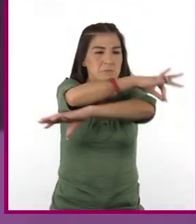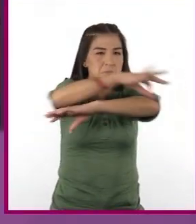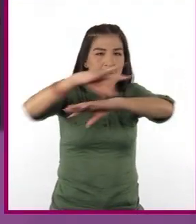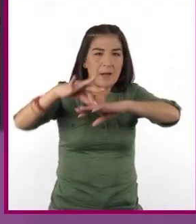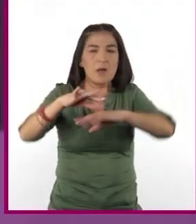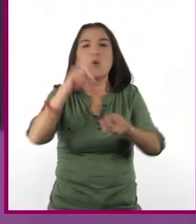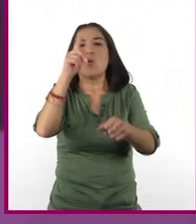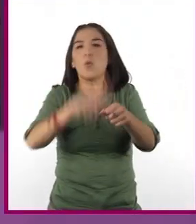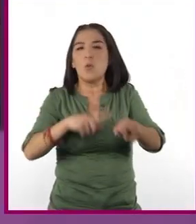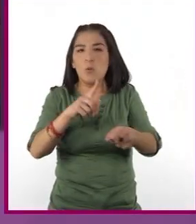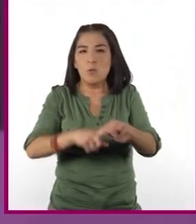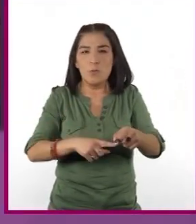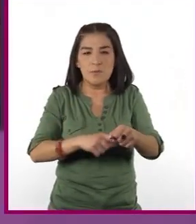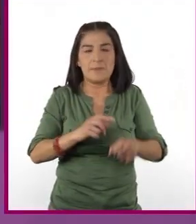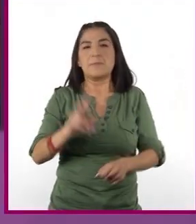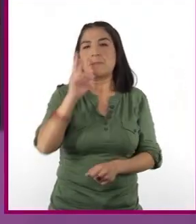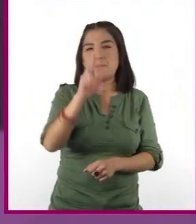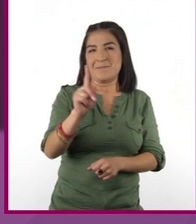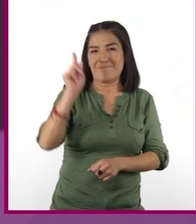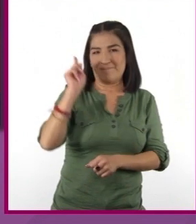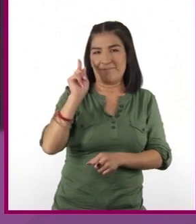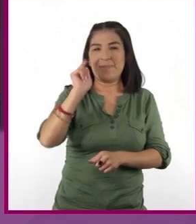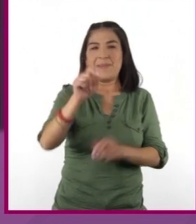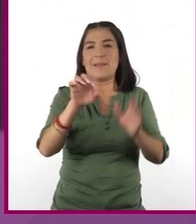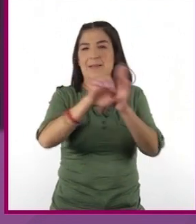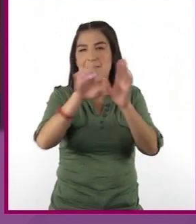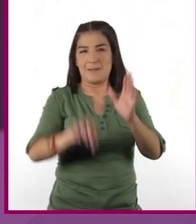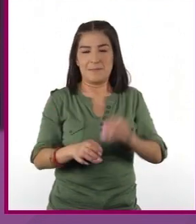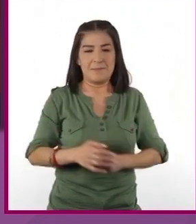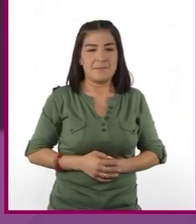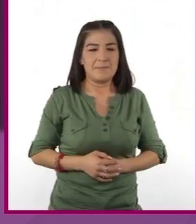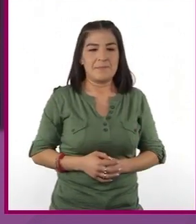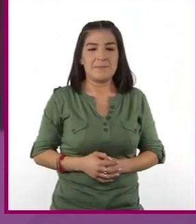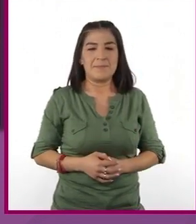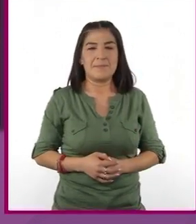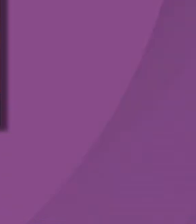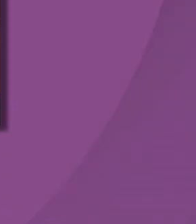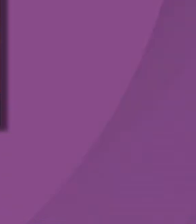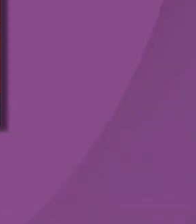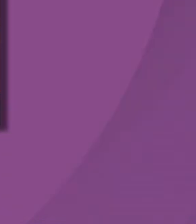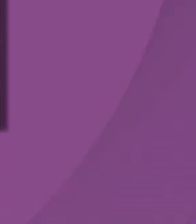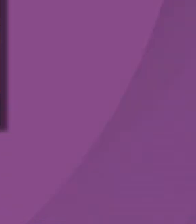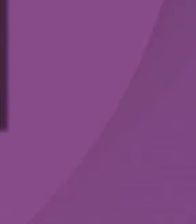que se utiliza. Vean en su pantalla los ejemplos.